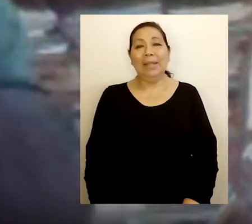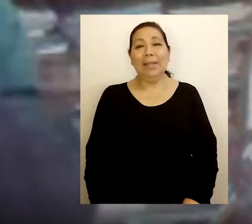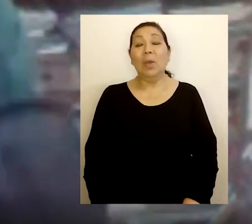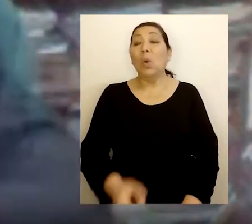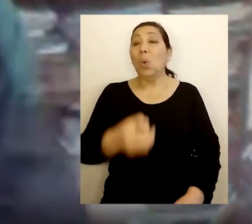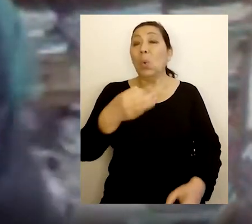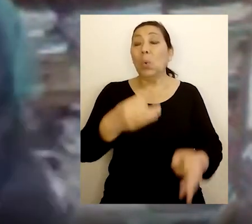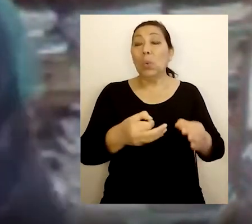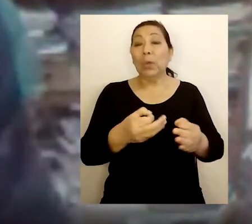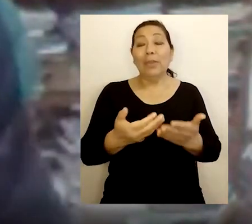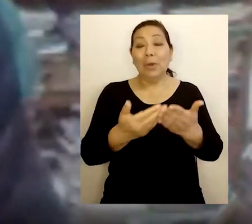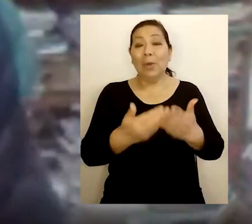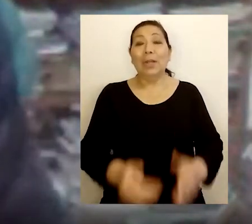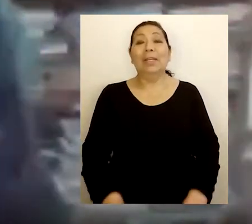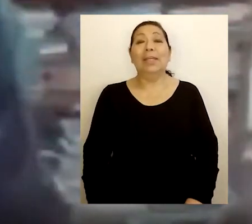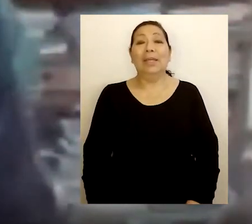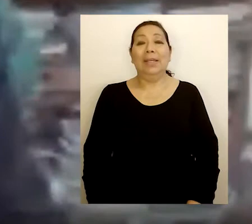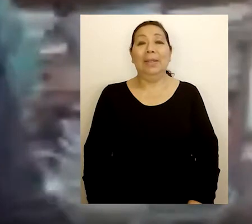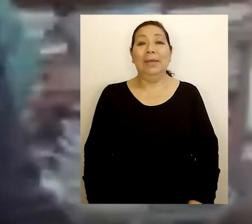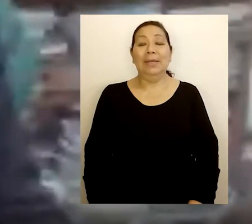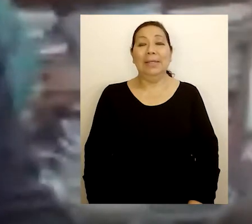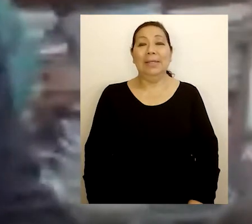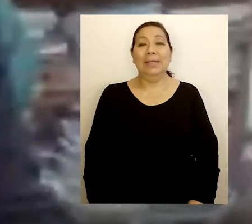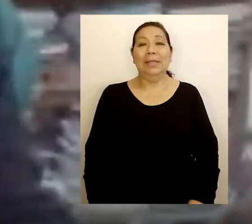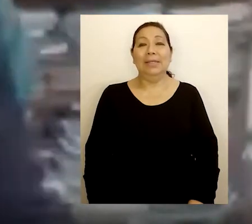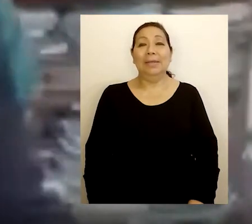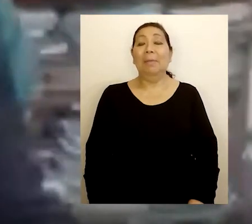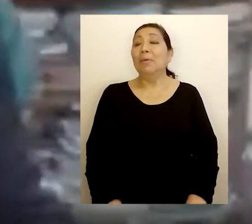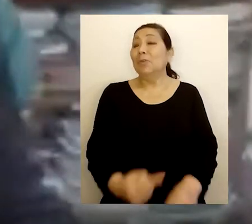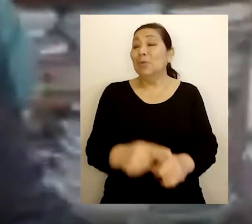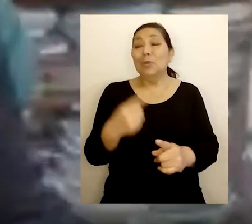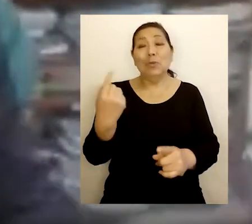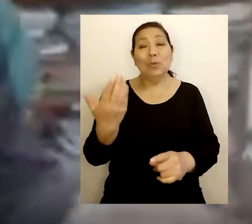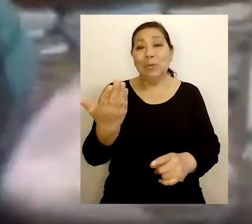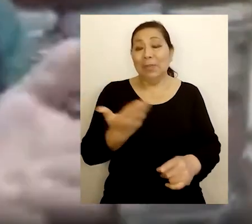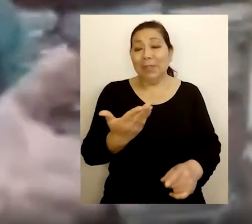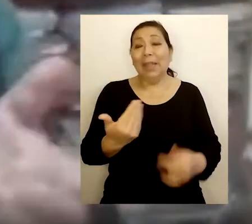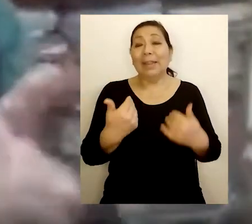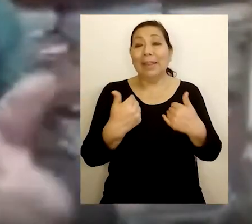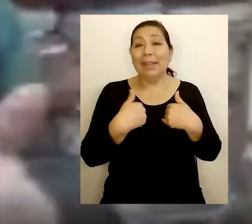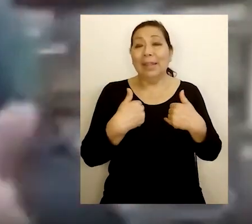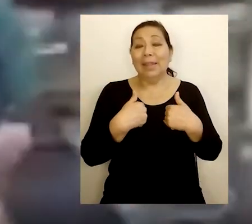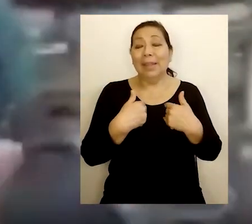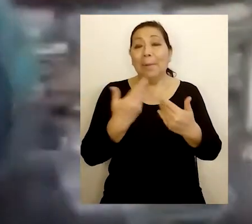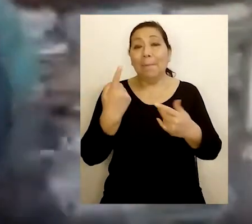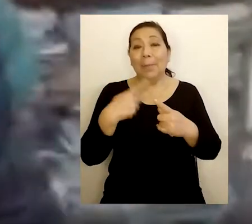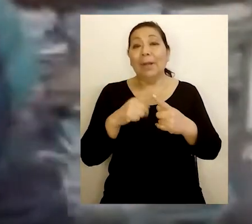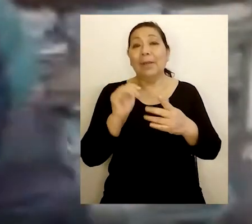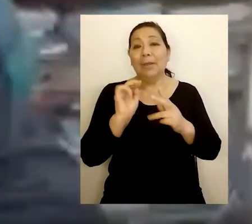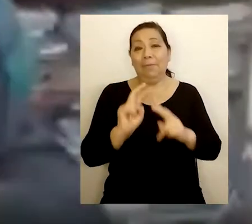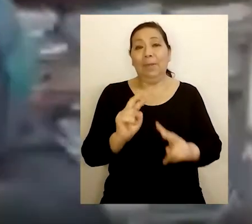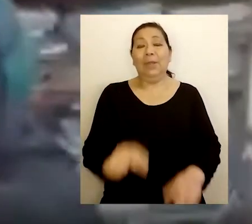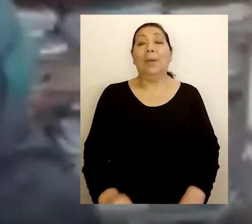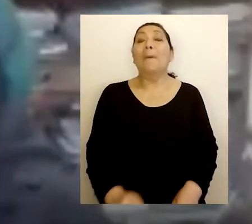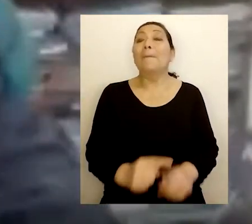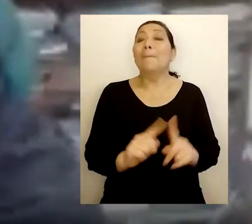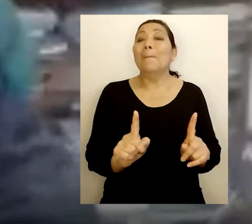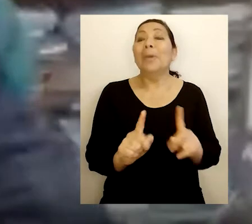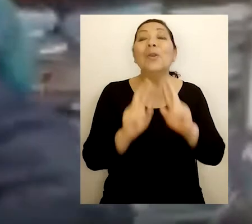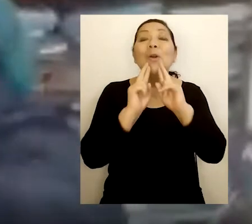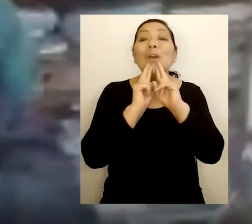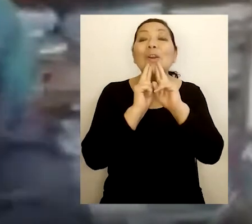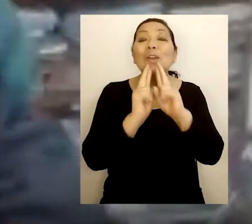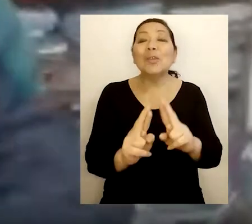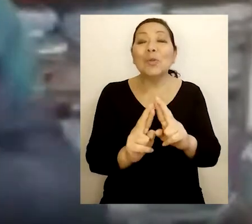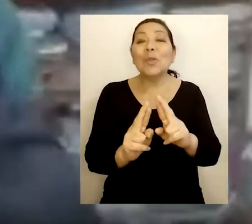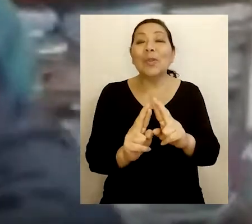por el juzgado colegiado, señor, simplemente sostiene que hubo intención, pero el